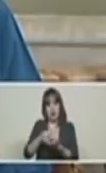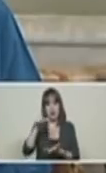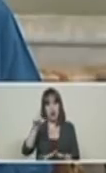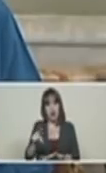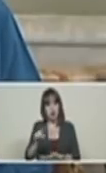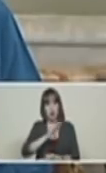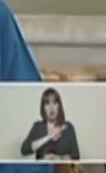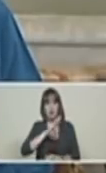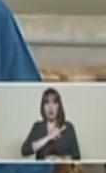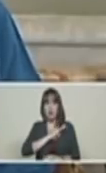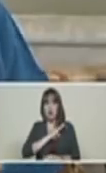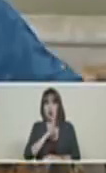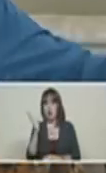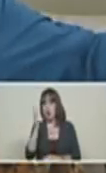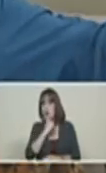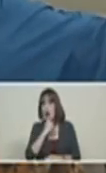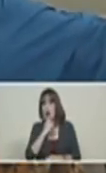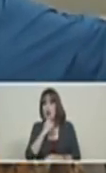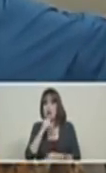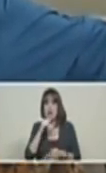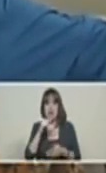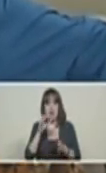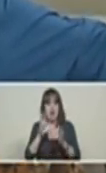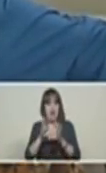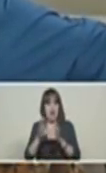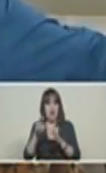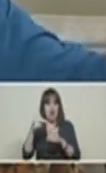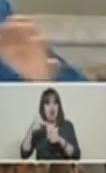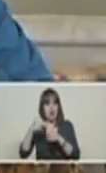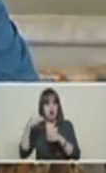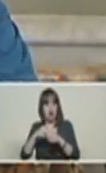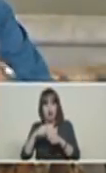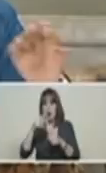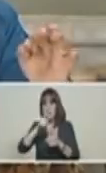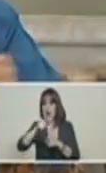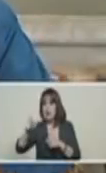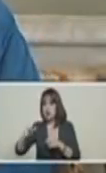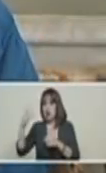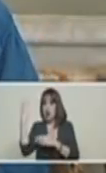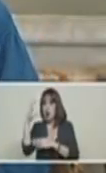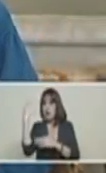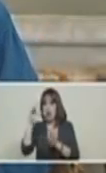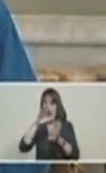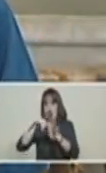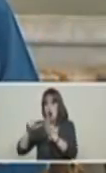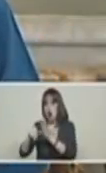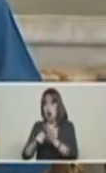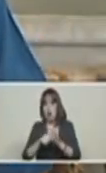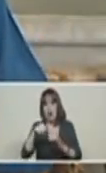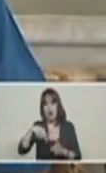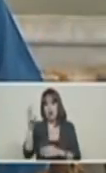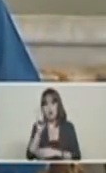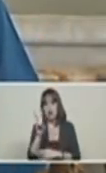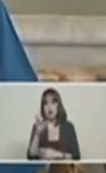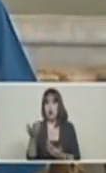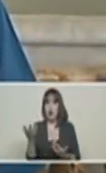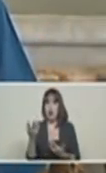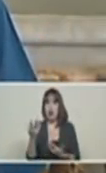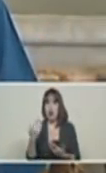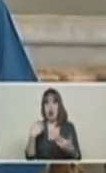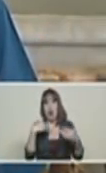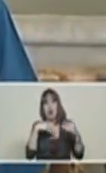el que no va a tener gasolina son las lacras. Esos son los que se le acaba el día. Y con lo que vamos a ahorrar,